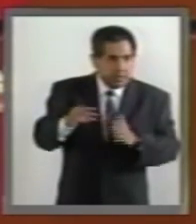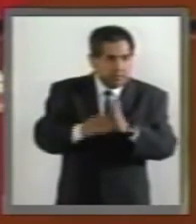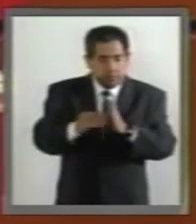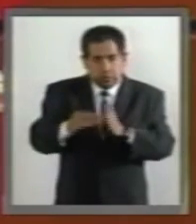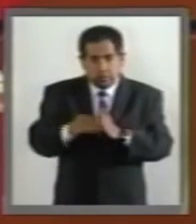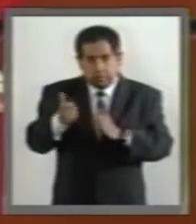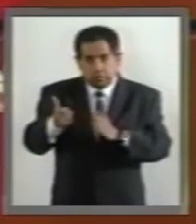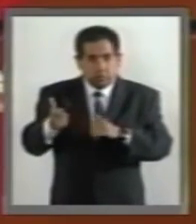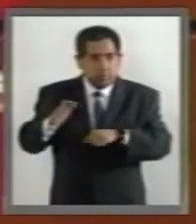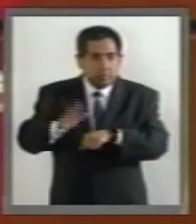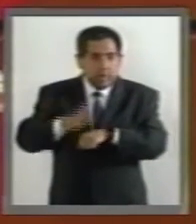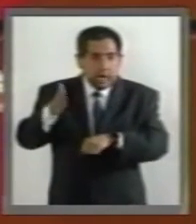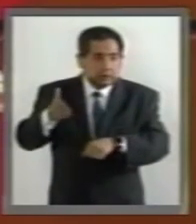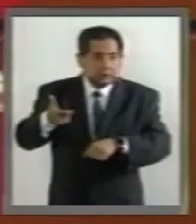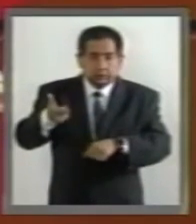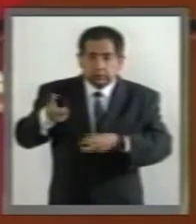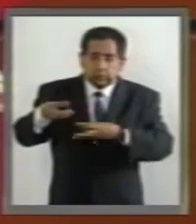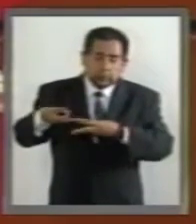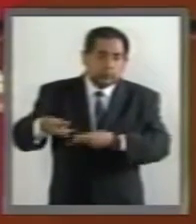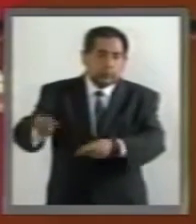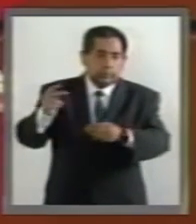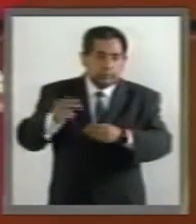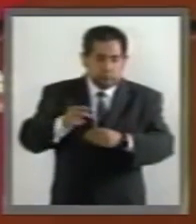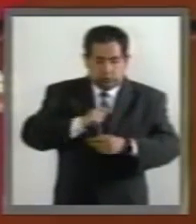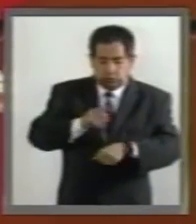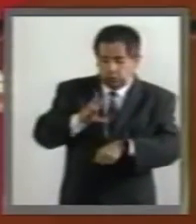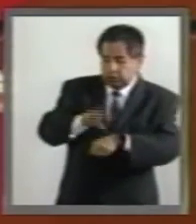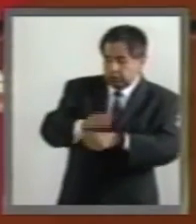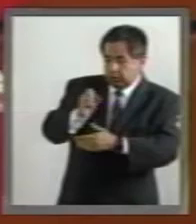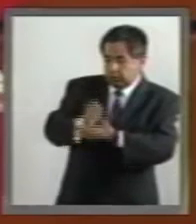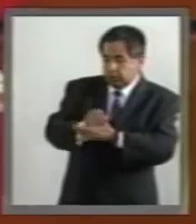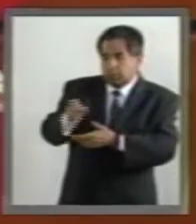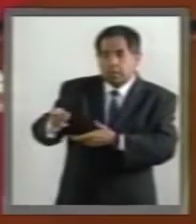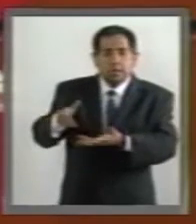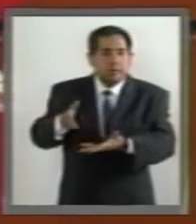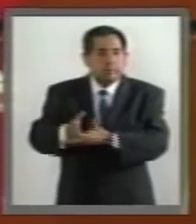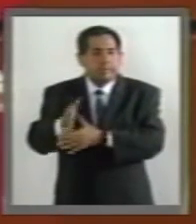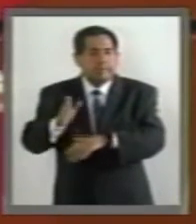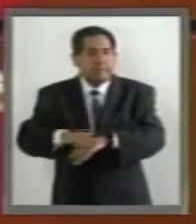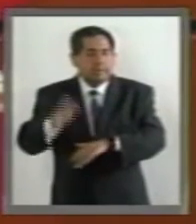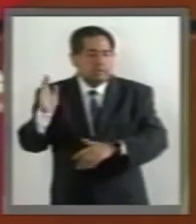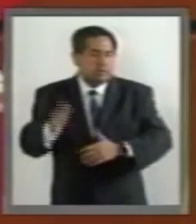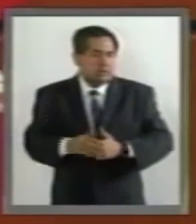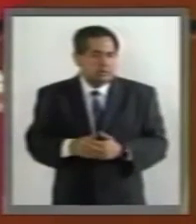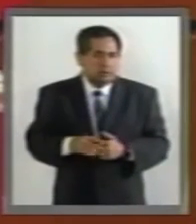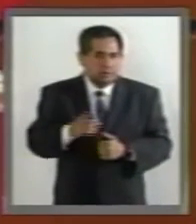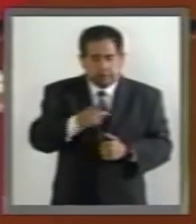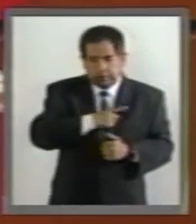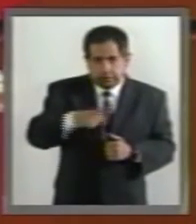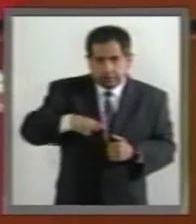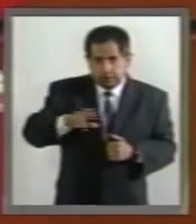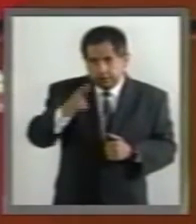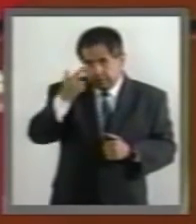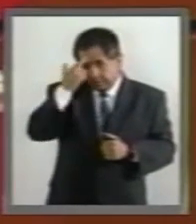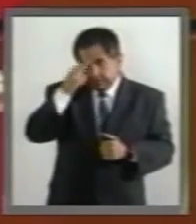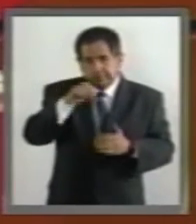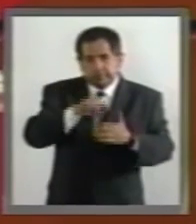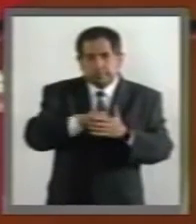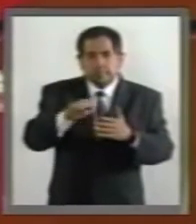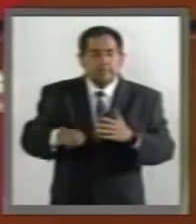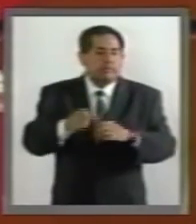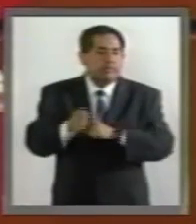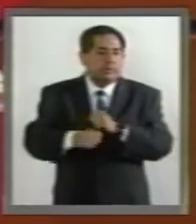22.570 millones de pesos más de lo que se había asignado en un año. Hay que recordar, por ejemplo, que en